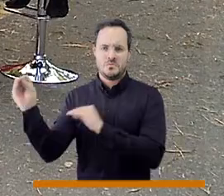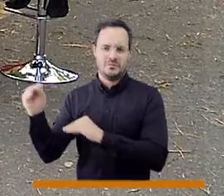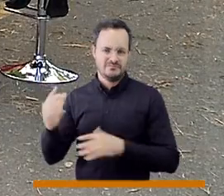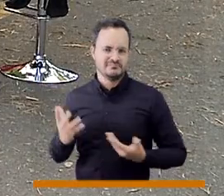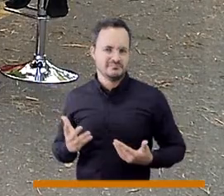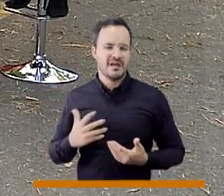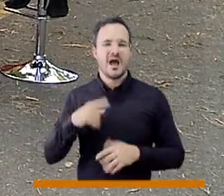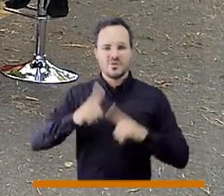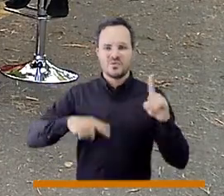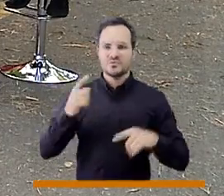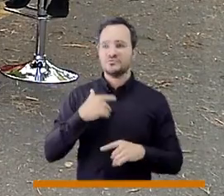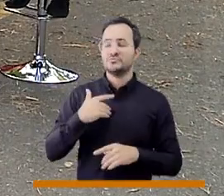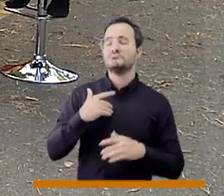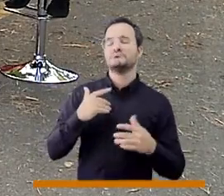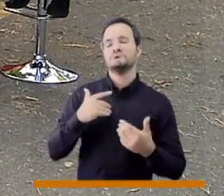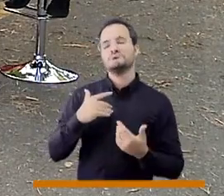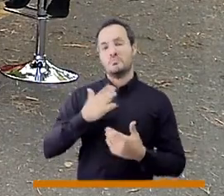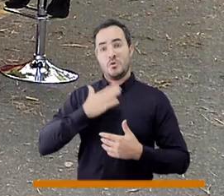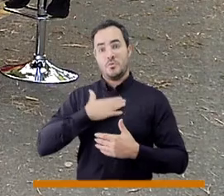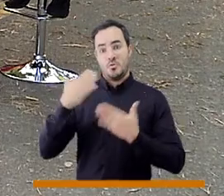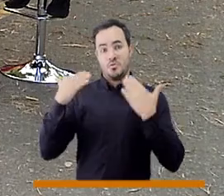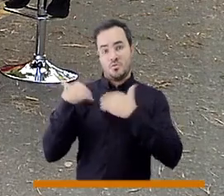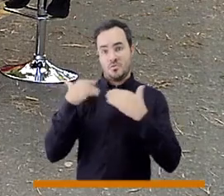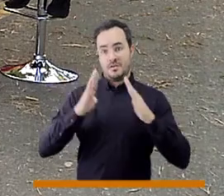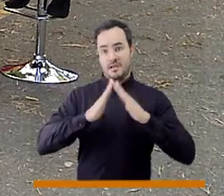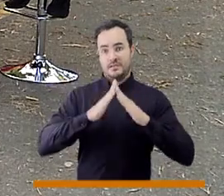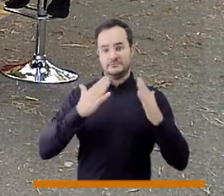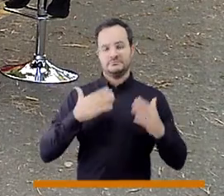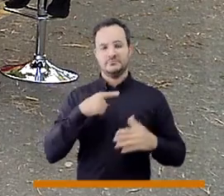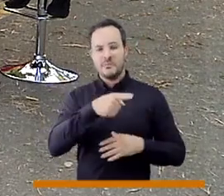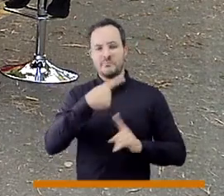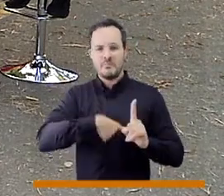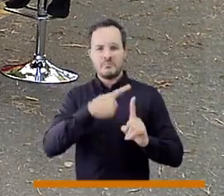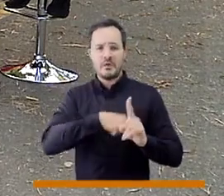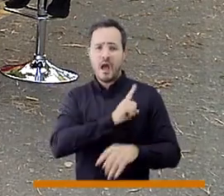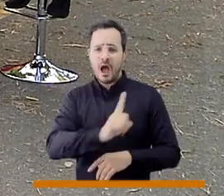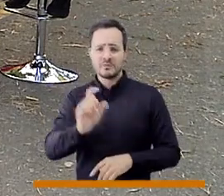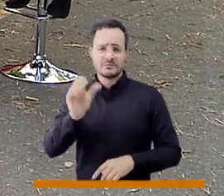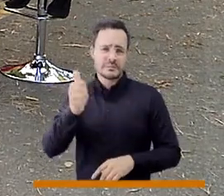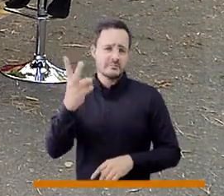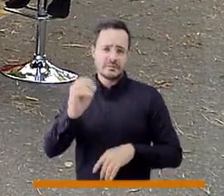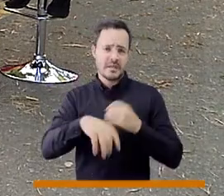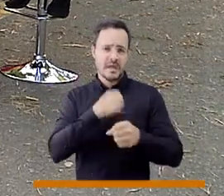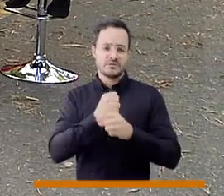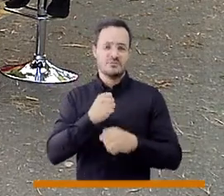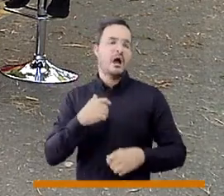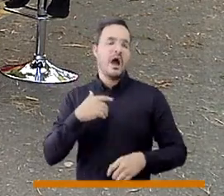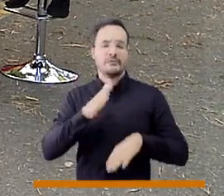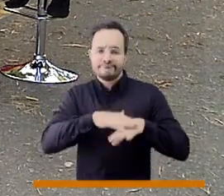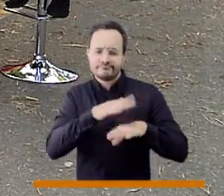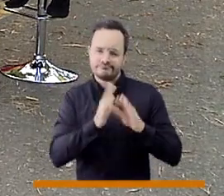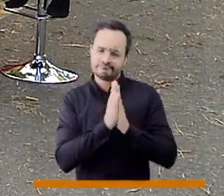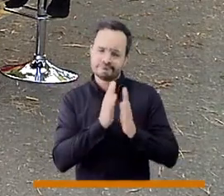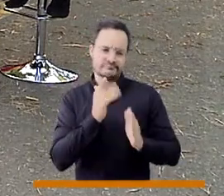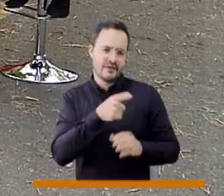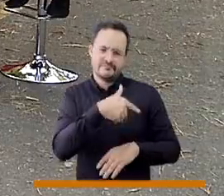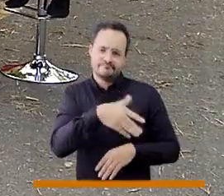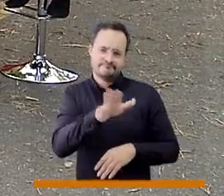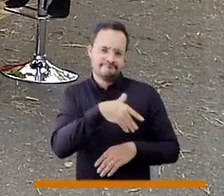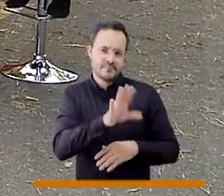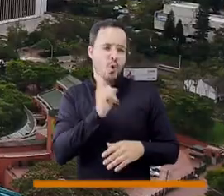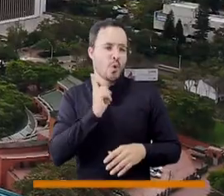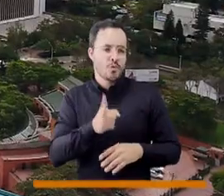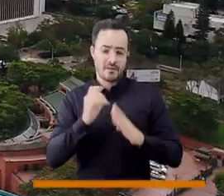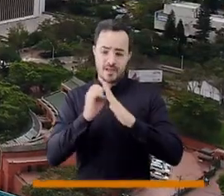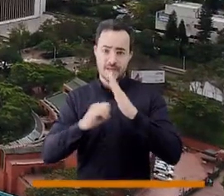el apartamento a su arrendatario que llevaba 10, 15, 20 años ahí, y le dice: señor, le voy a pedir el apartamento porque ya me di cuenta que en Airbnb me va